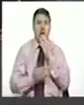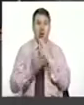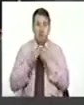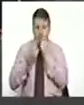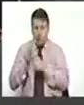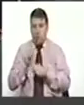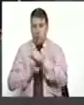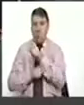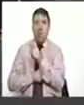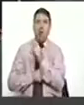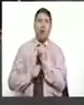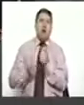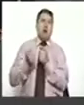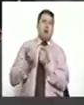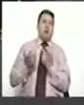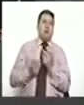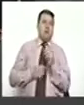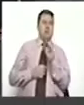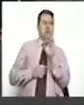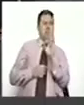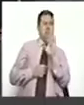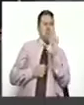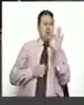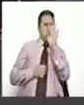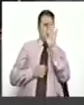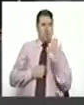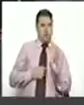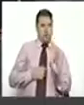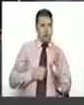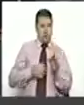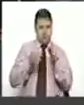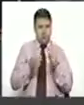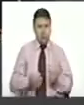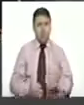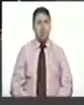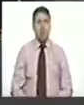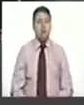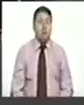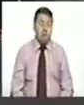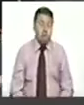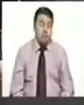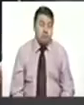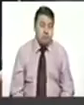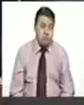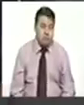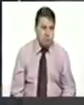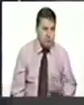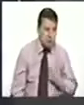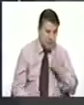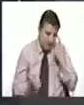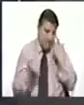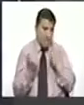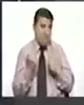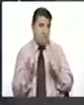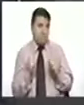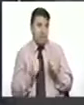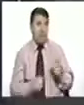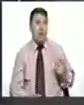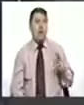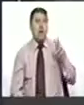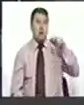minería, tiene más del 35% de formalidad. Me preocupa el tema de las